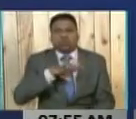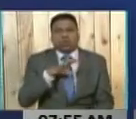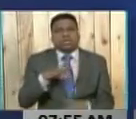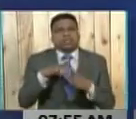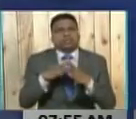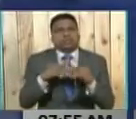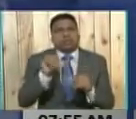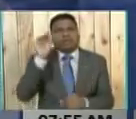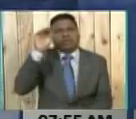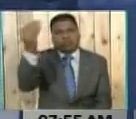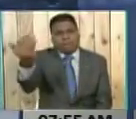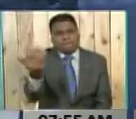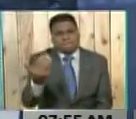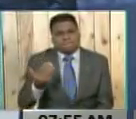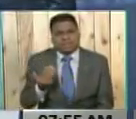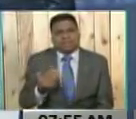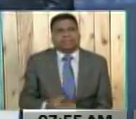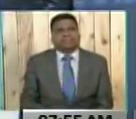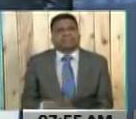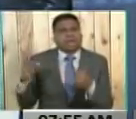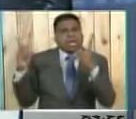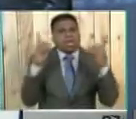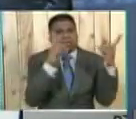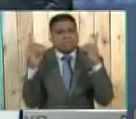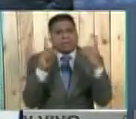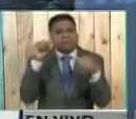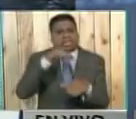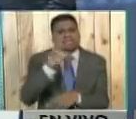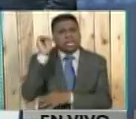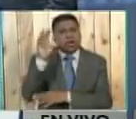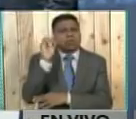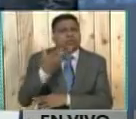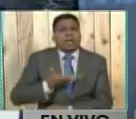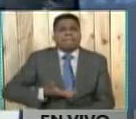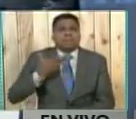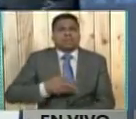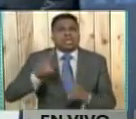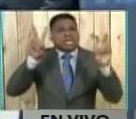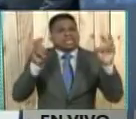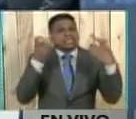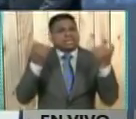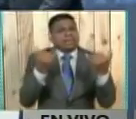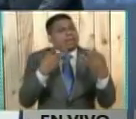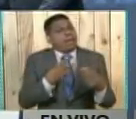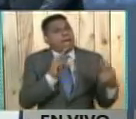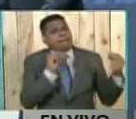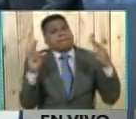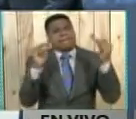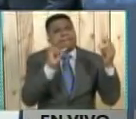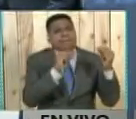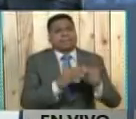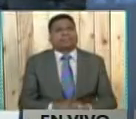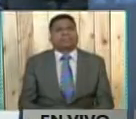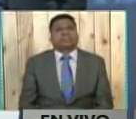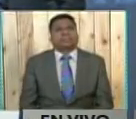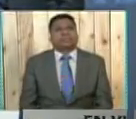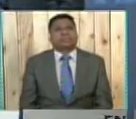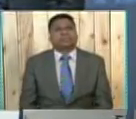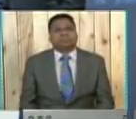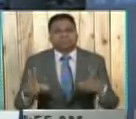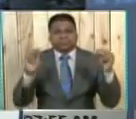venir. El debate de este Congreso es muy importante, los temas que aquí se van a tratar. Se